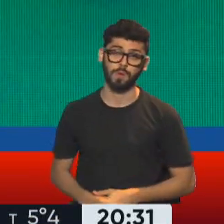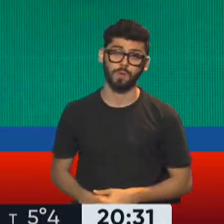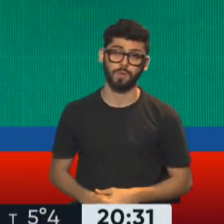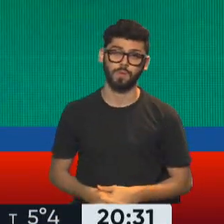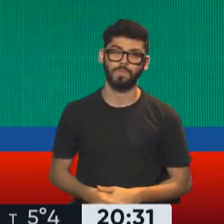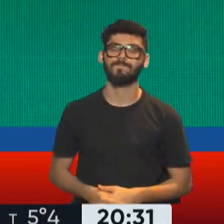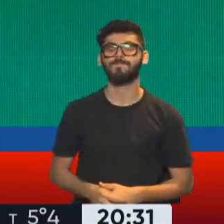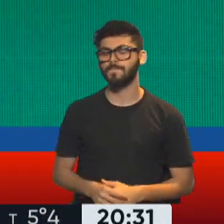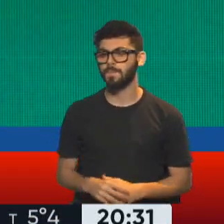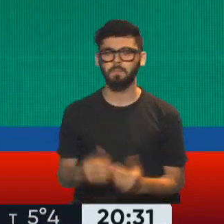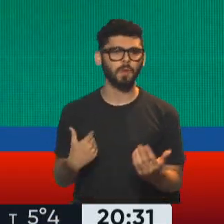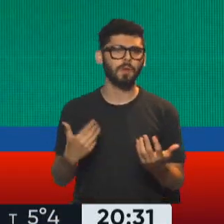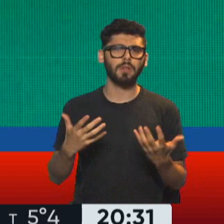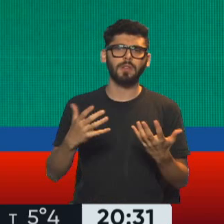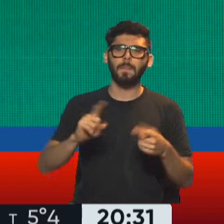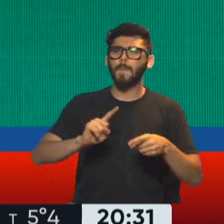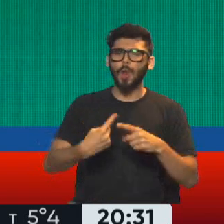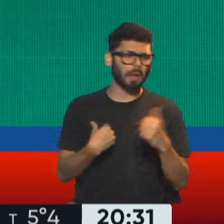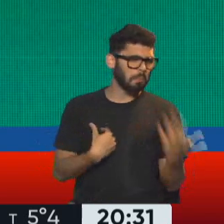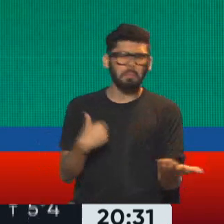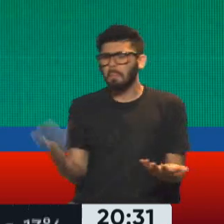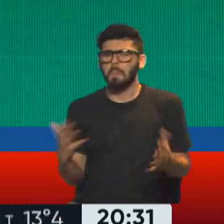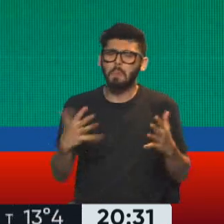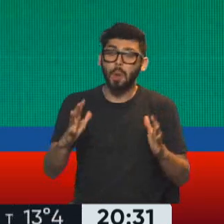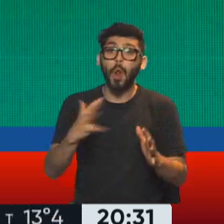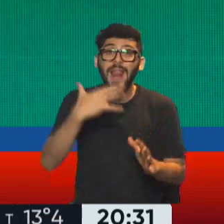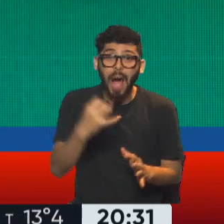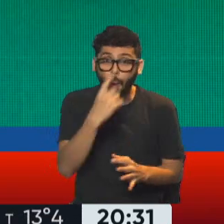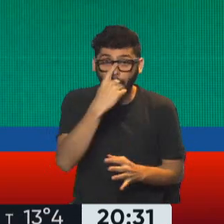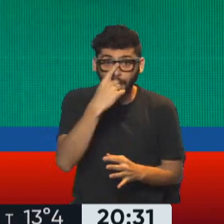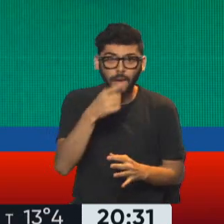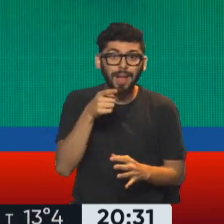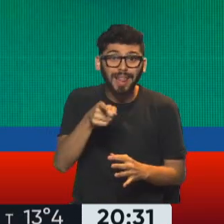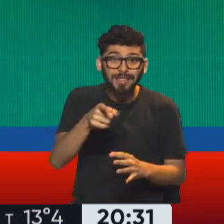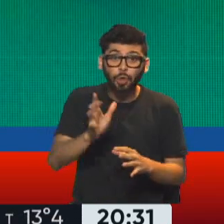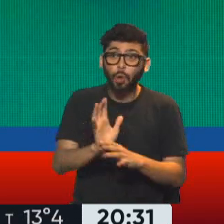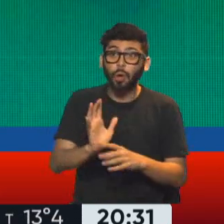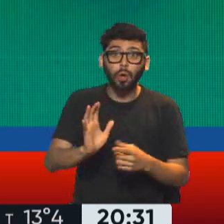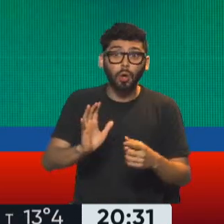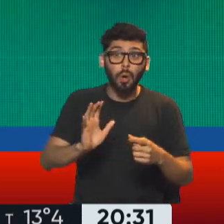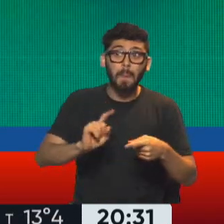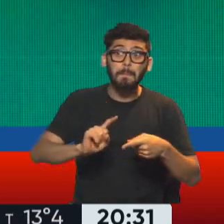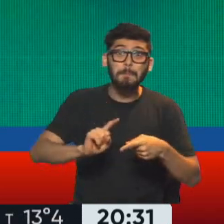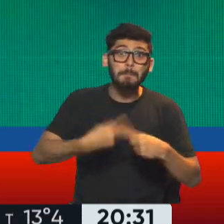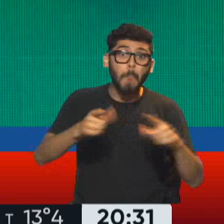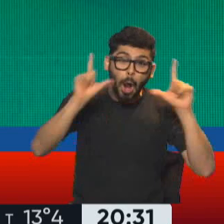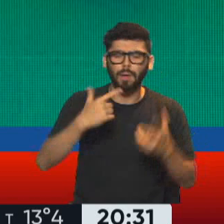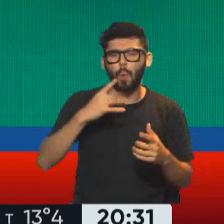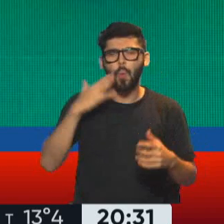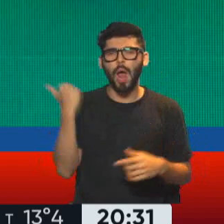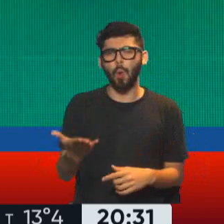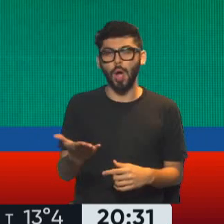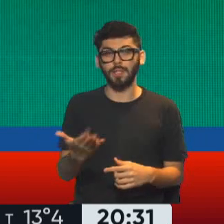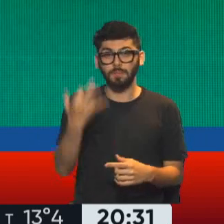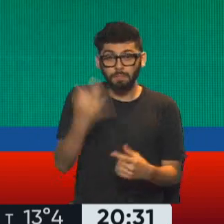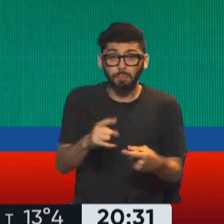Uno puede estar parado en cualquier lugar del arco político, pero la verdad que es una vergüenza cómo se convirtió esto en un acto partidario. El otro día era más un acto político,